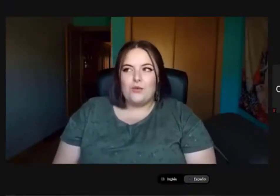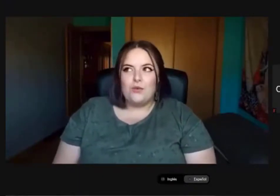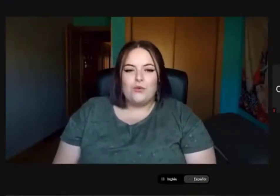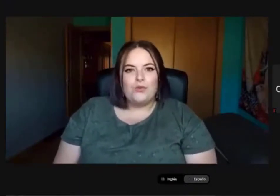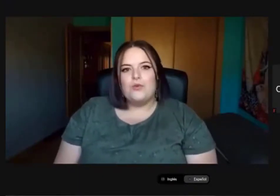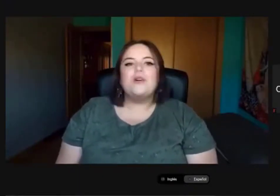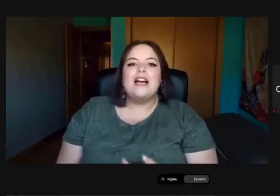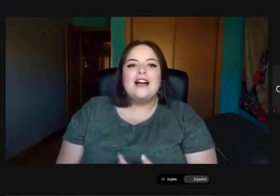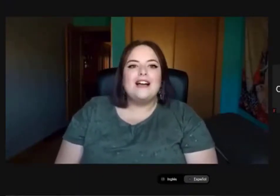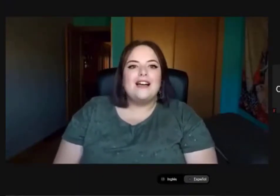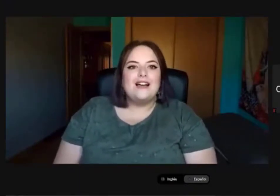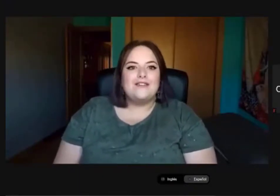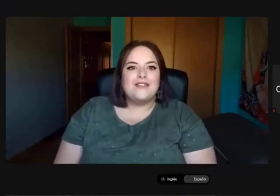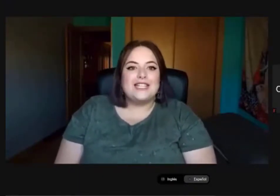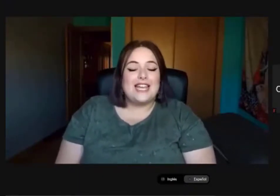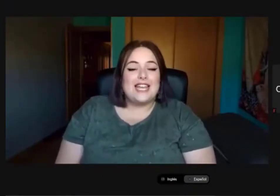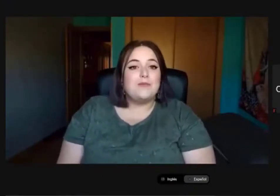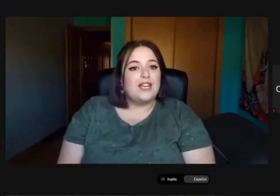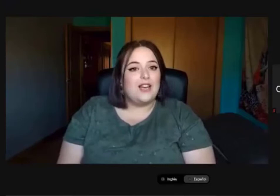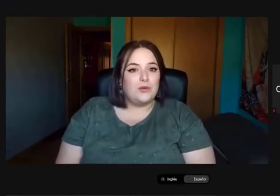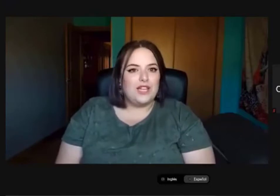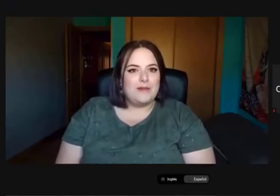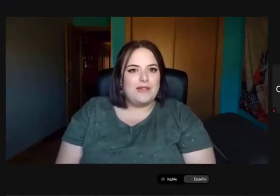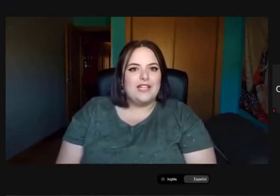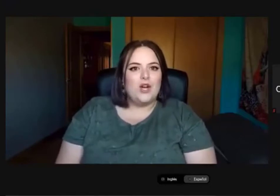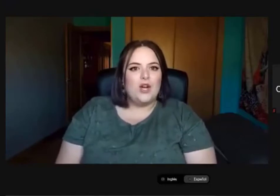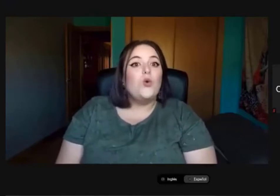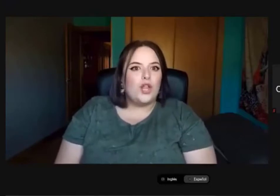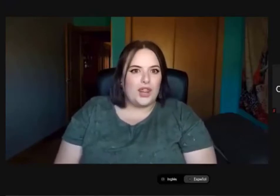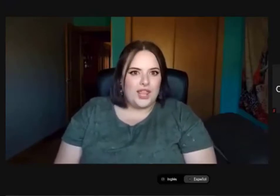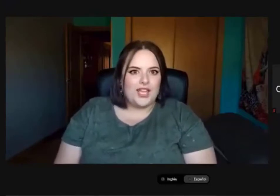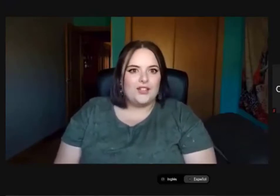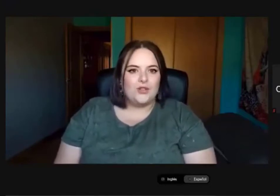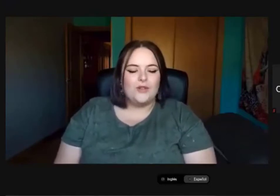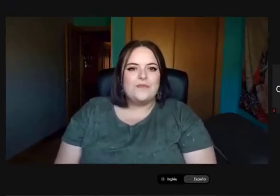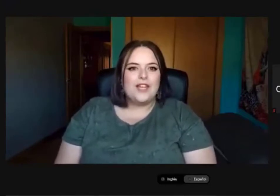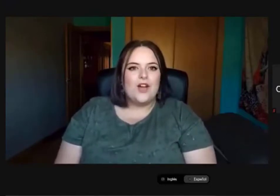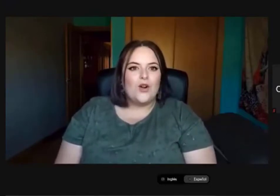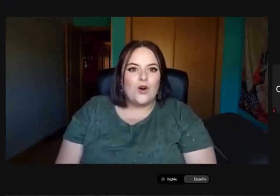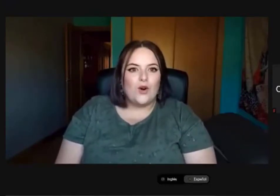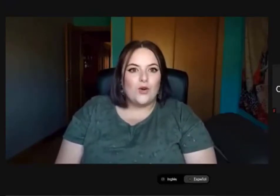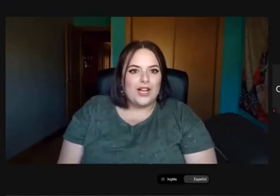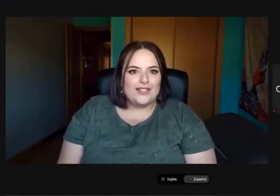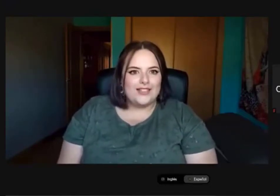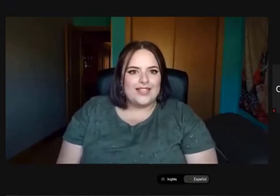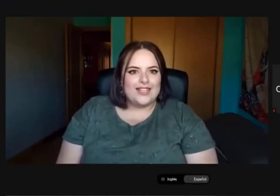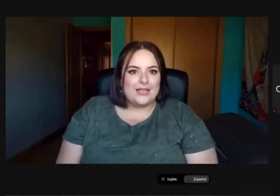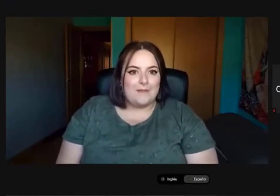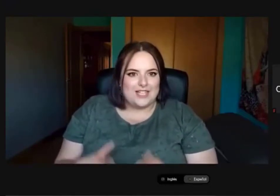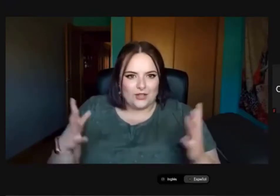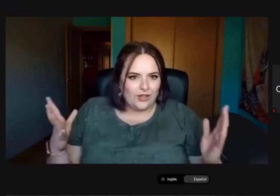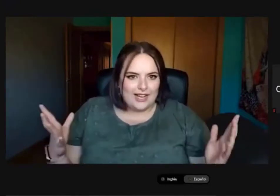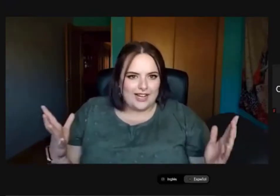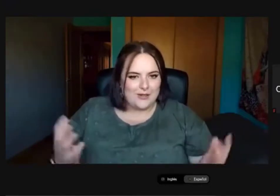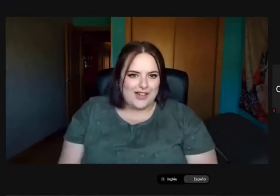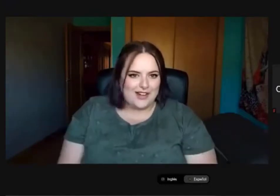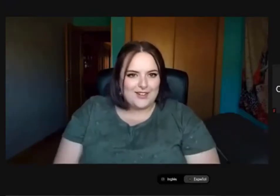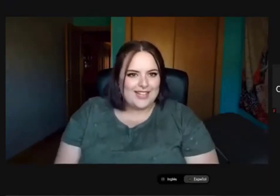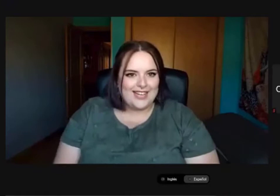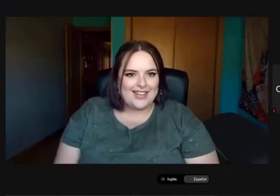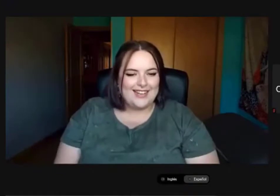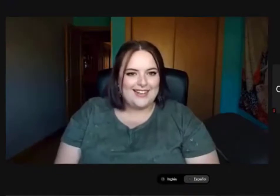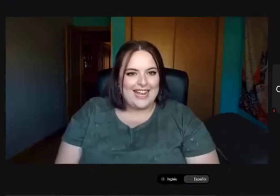recuerdo una fiesta que hicimos en el Uterpe, un concierto con un cantante que se prestó